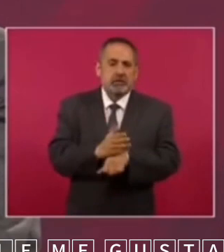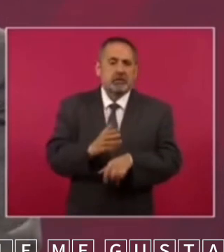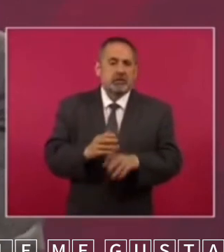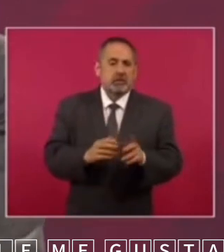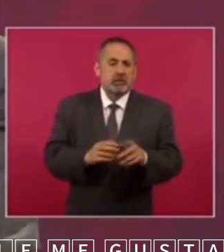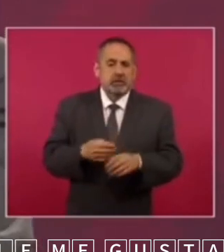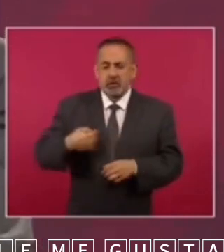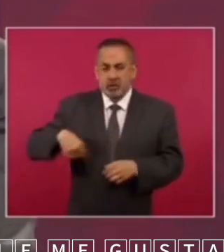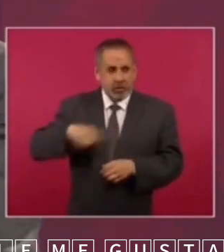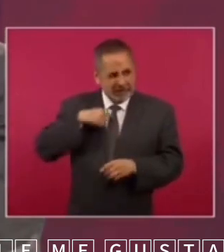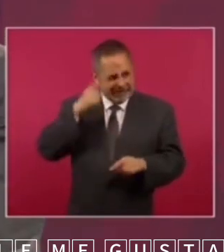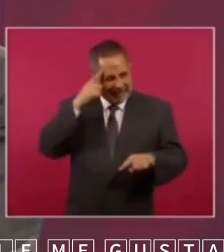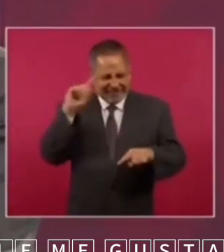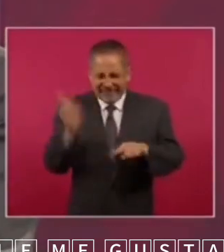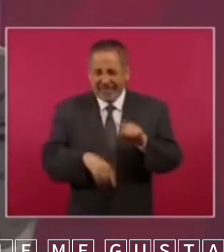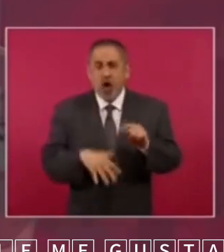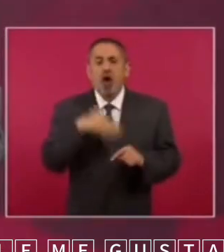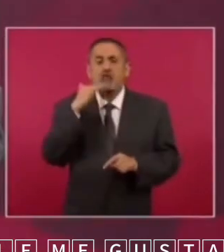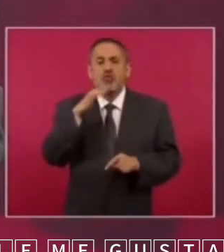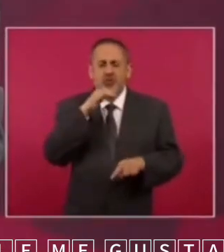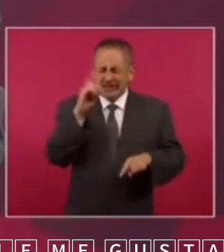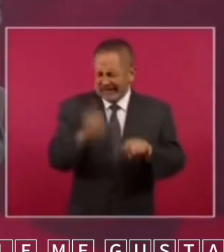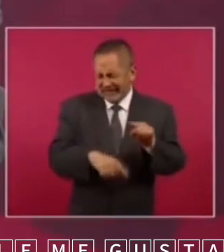que podamos desterrar la corrupción.